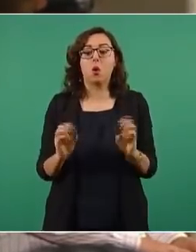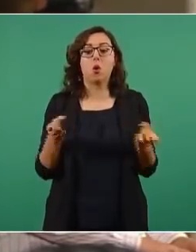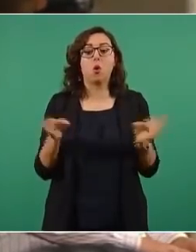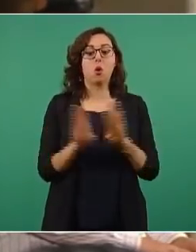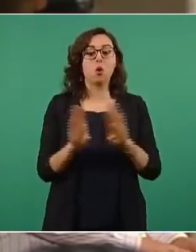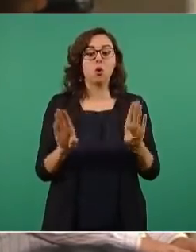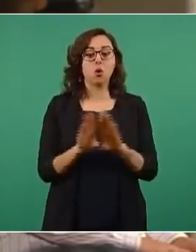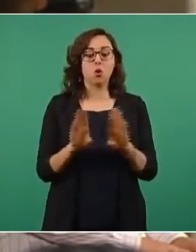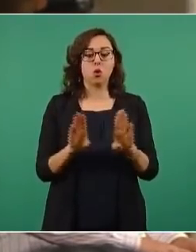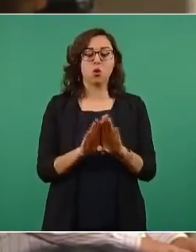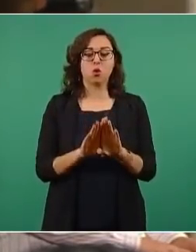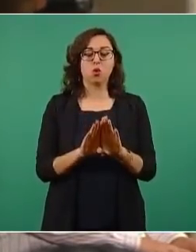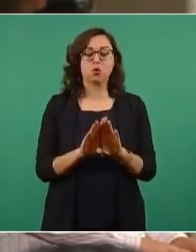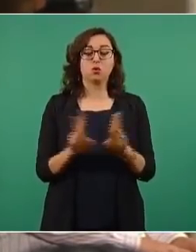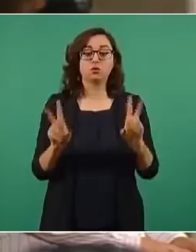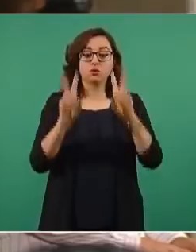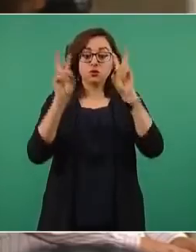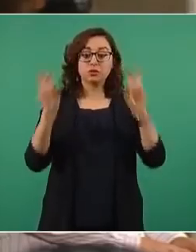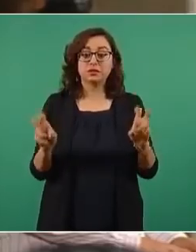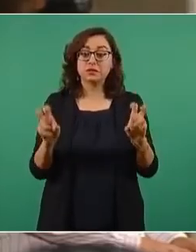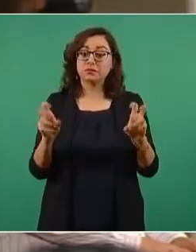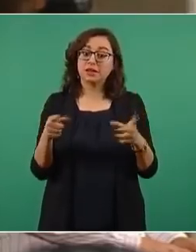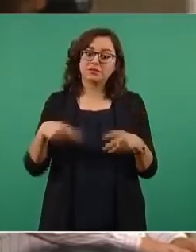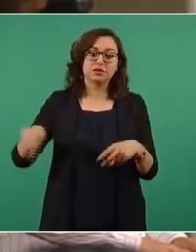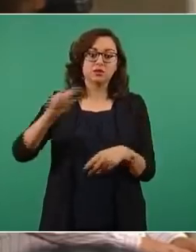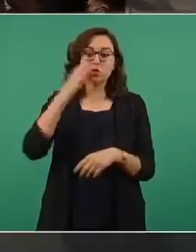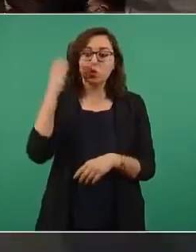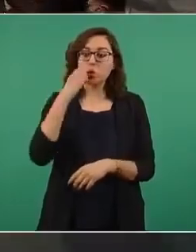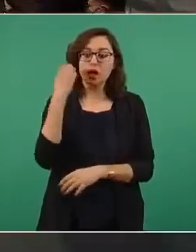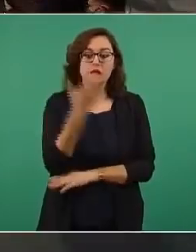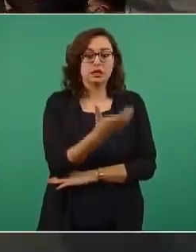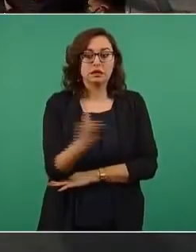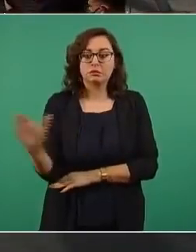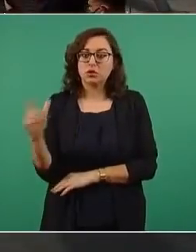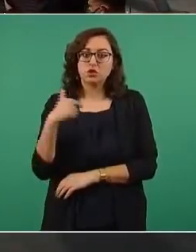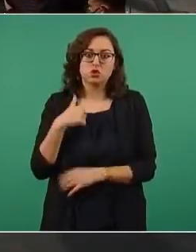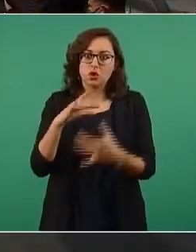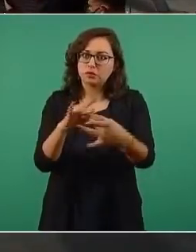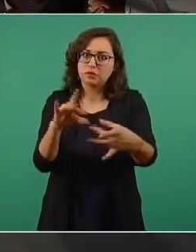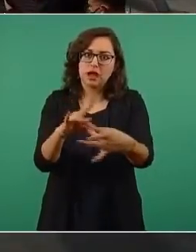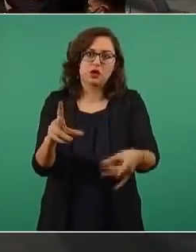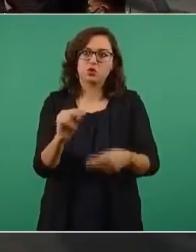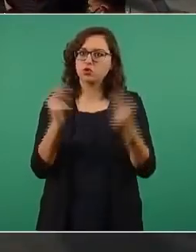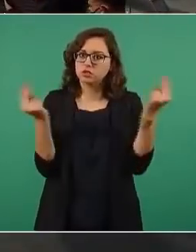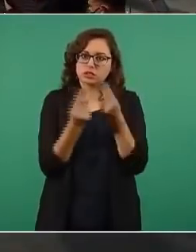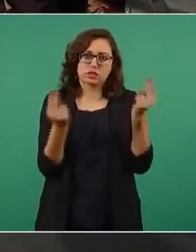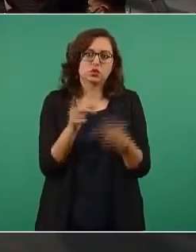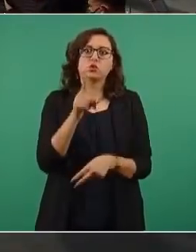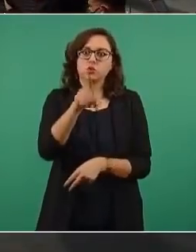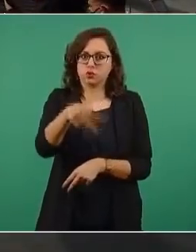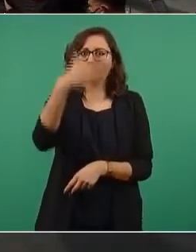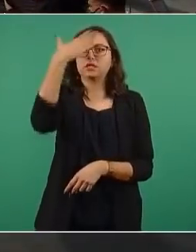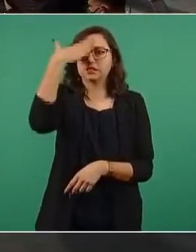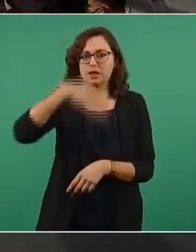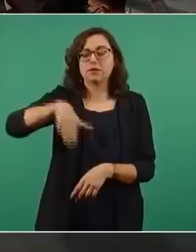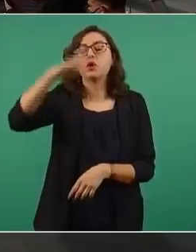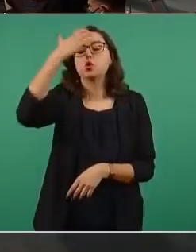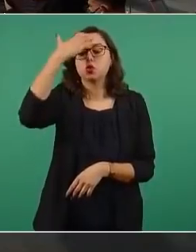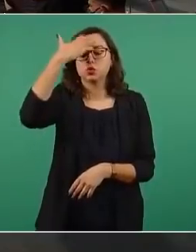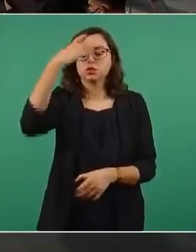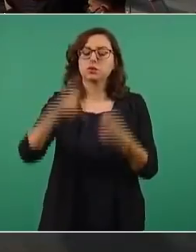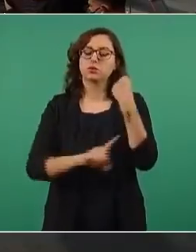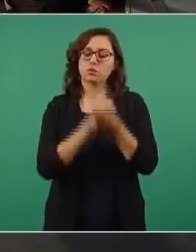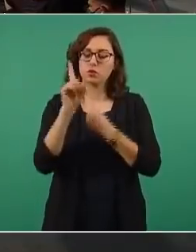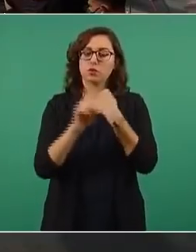es el tema de las normales rurales, bueno, eso no se lo voy a explicar, creo que lo conoce muy bien, pues es un problema que sigue